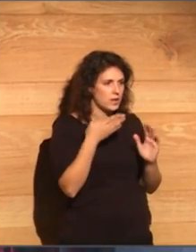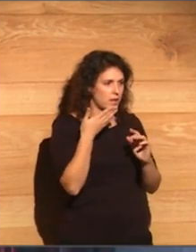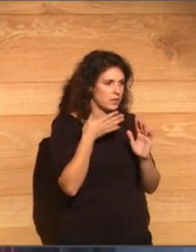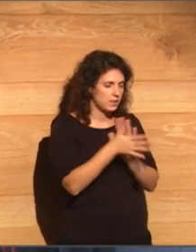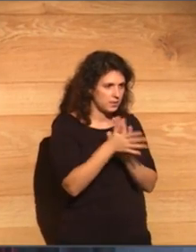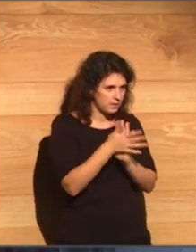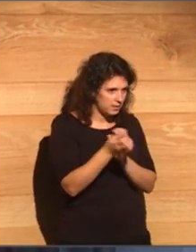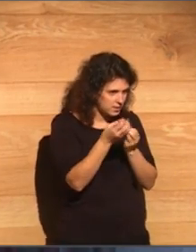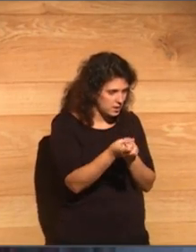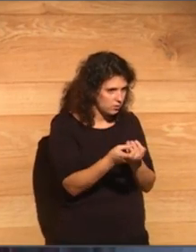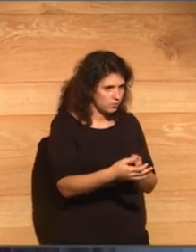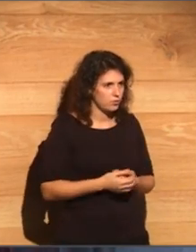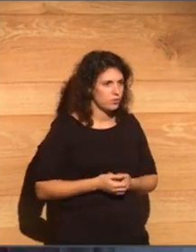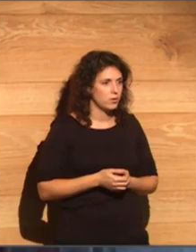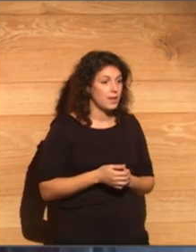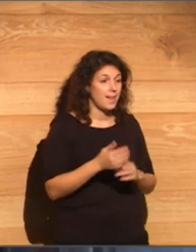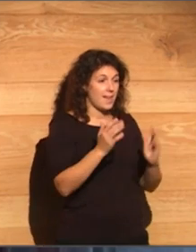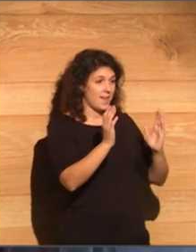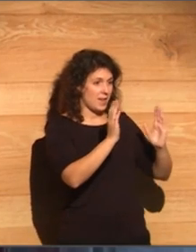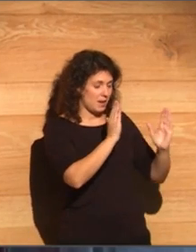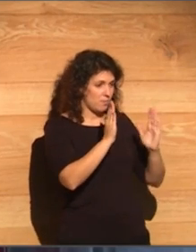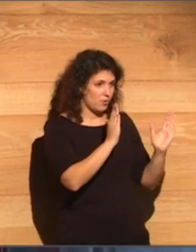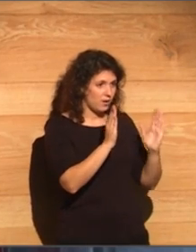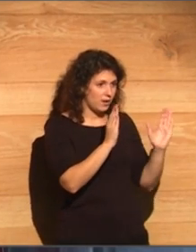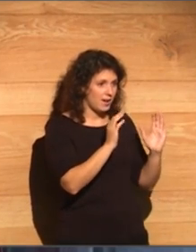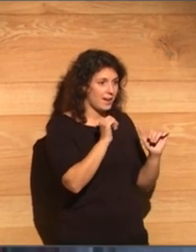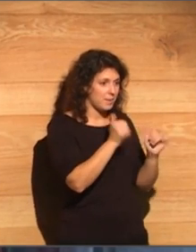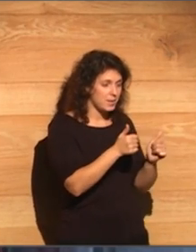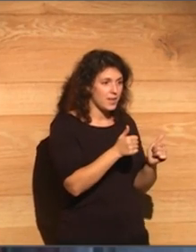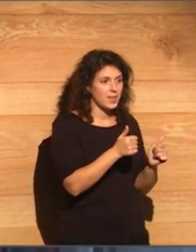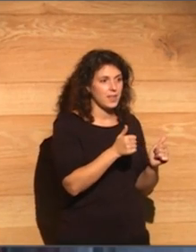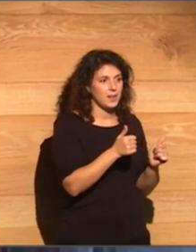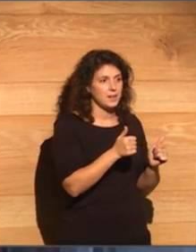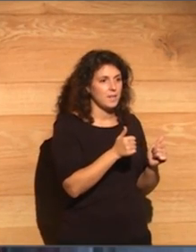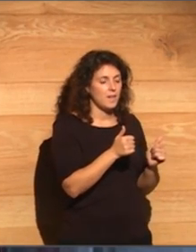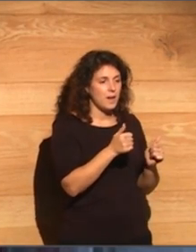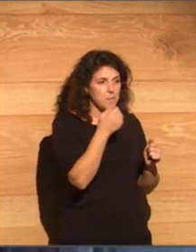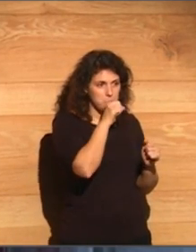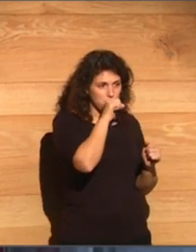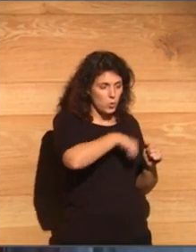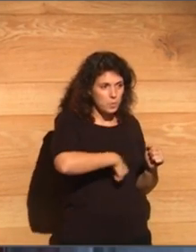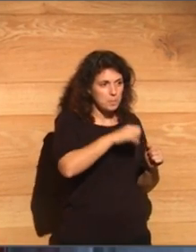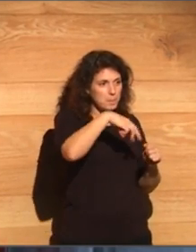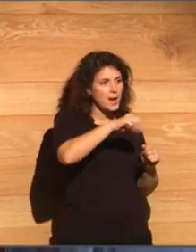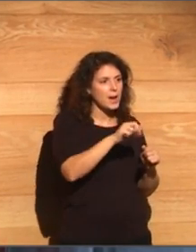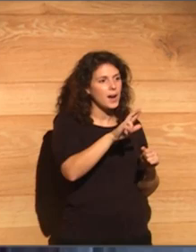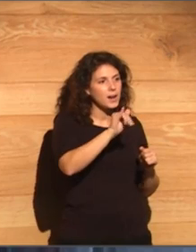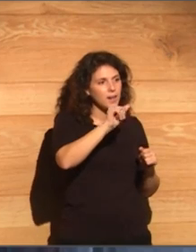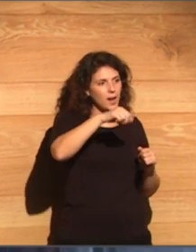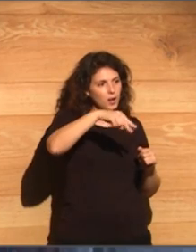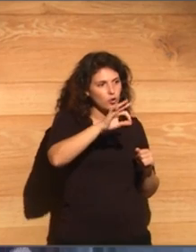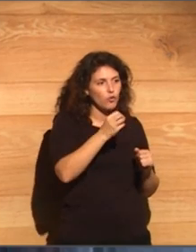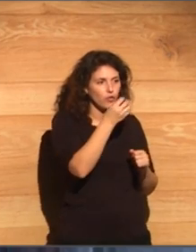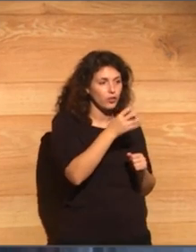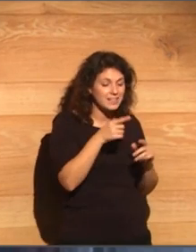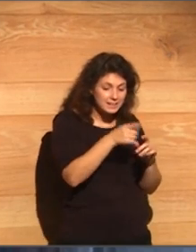refiero a vosotros, me refiero a que en aquella época él empieza a hacerse muy aficionado al cine de Mariano Ozores. Y hay un peso de eso,